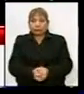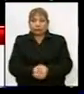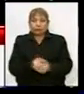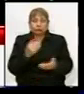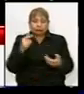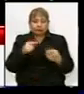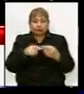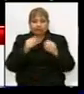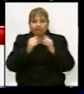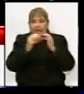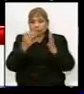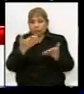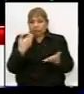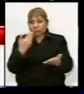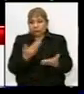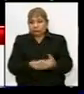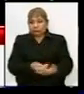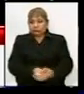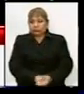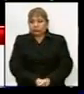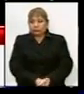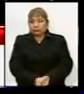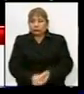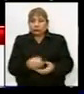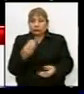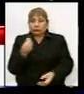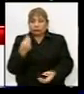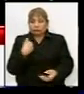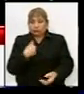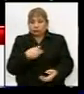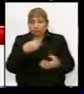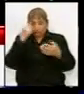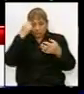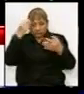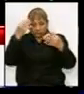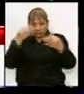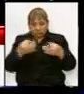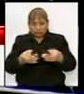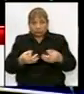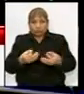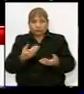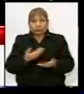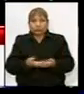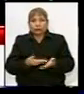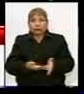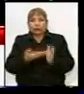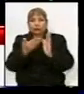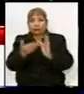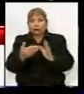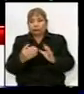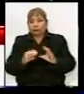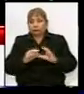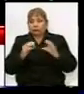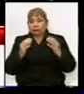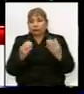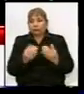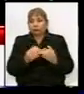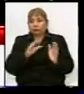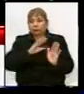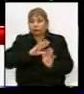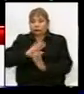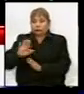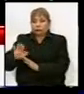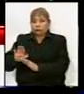indicada y solicitada porque nosotros sí creemos como alianza para el progreso que el momento dejar de lado